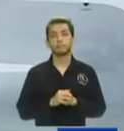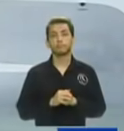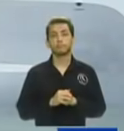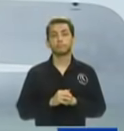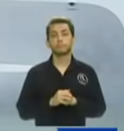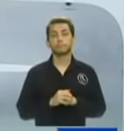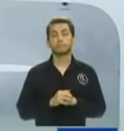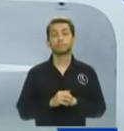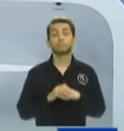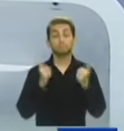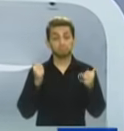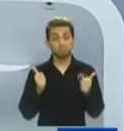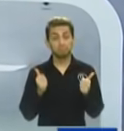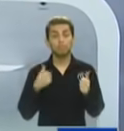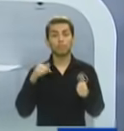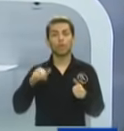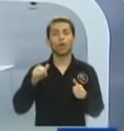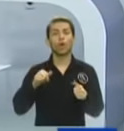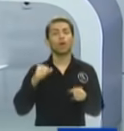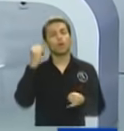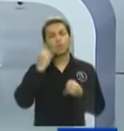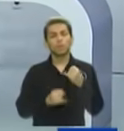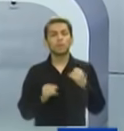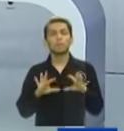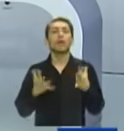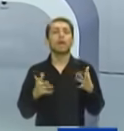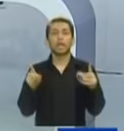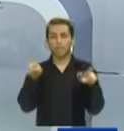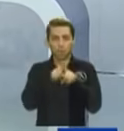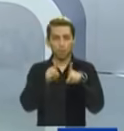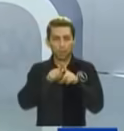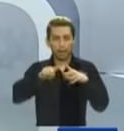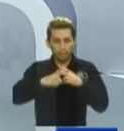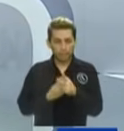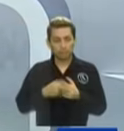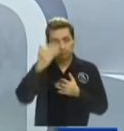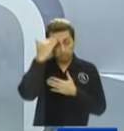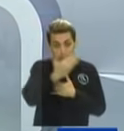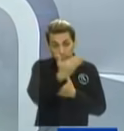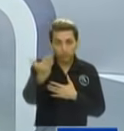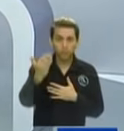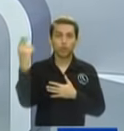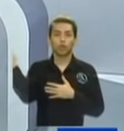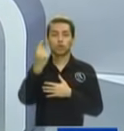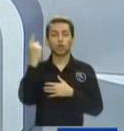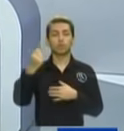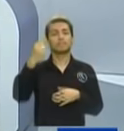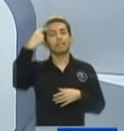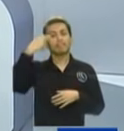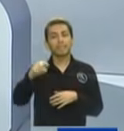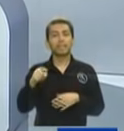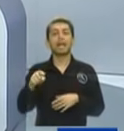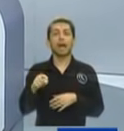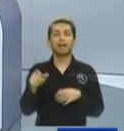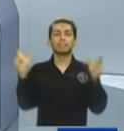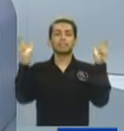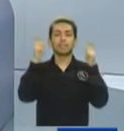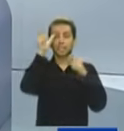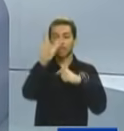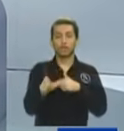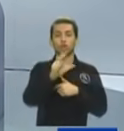Y bien, amigos, hoy vamos a terminar como empezábamos, saludando a todos por el Día de la Santa Cruz, fiesta titular